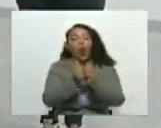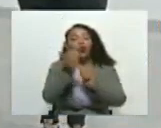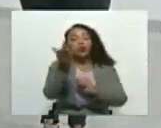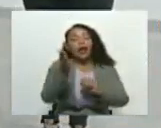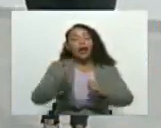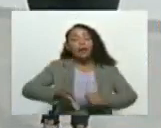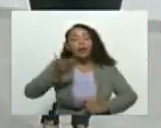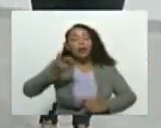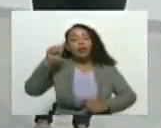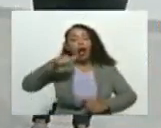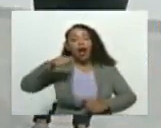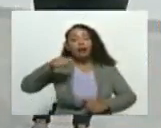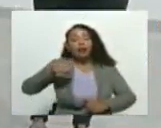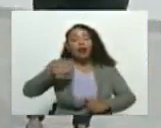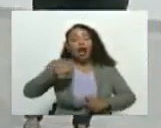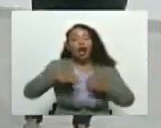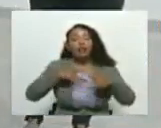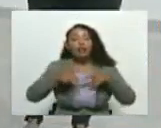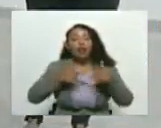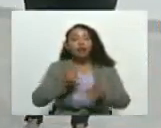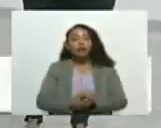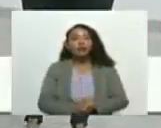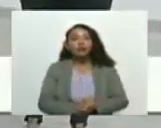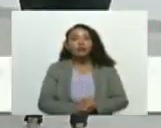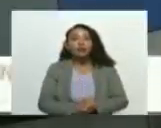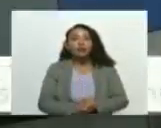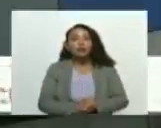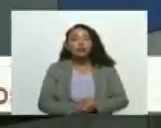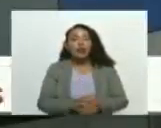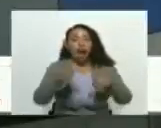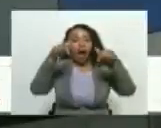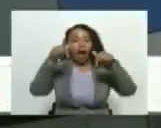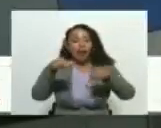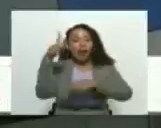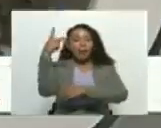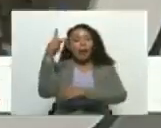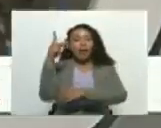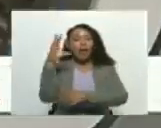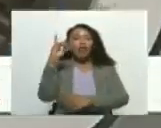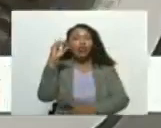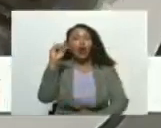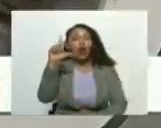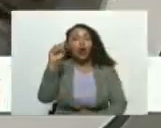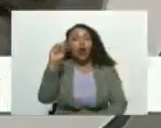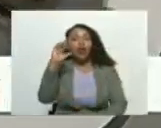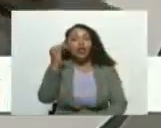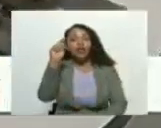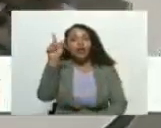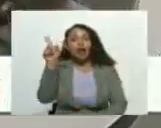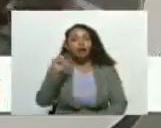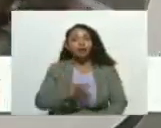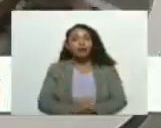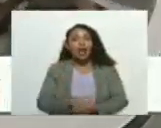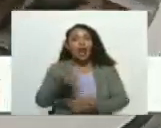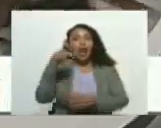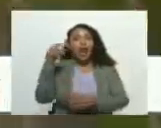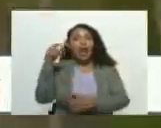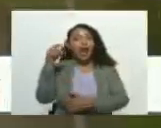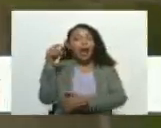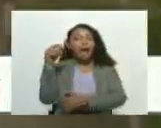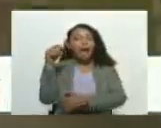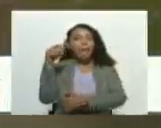actividad. Desde acá, desde la parroquia La Dolorita, en el municipio Sucre, del estado